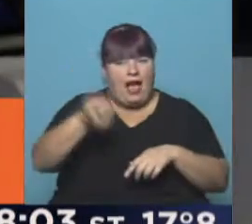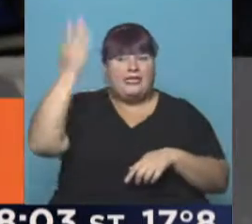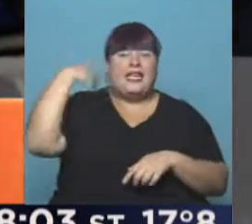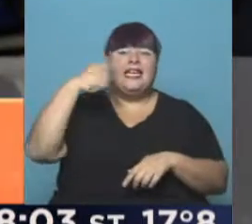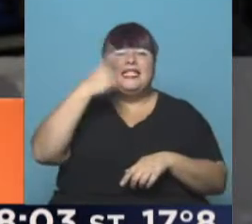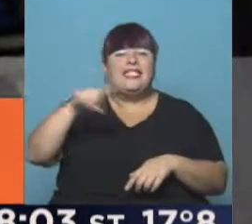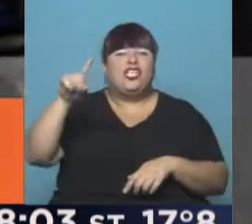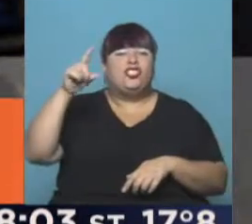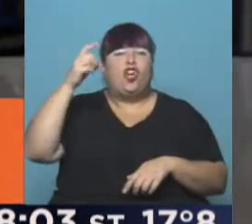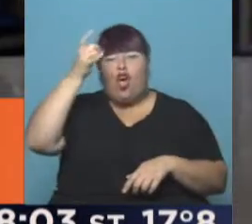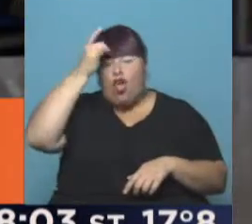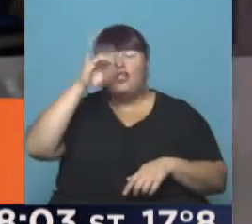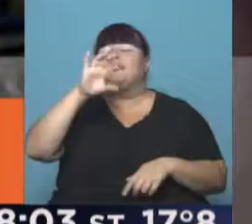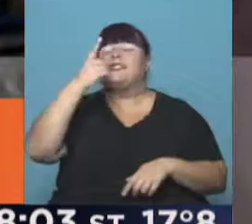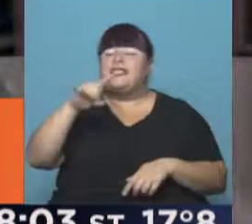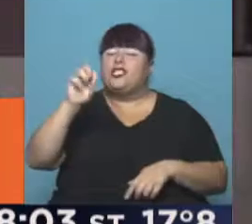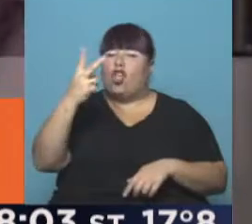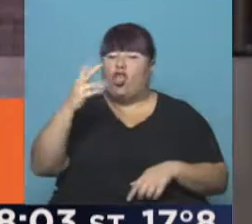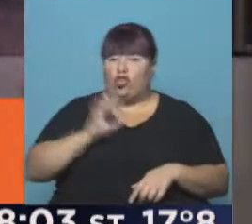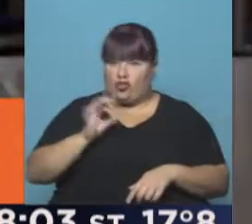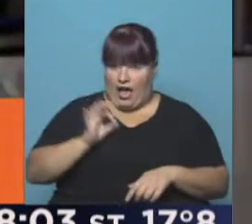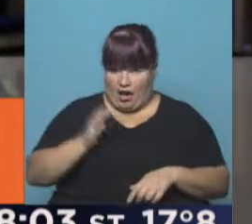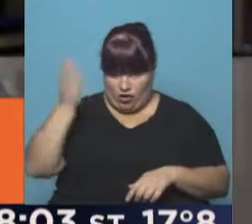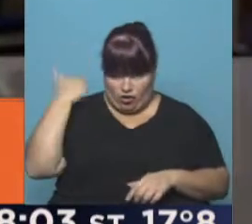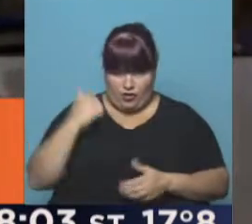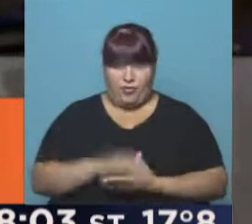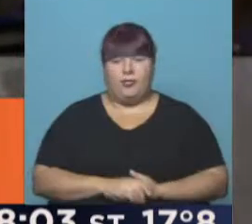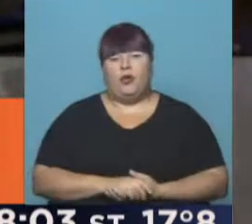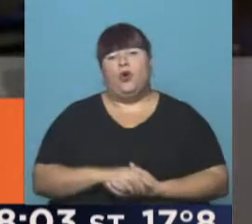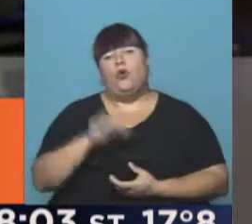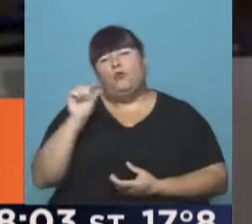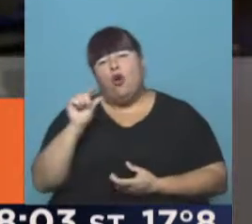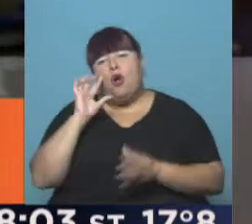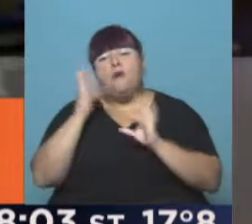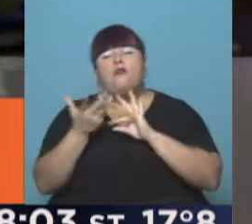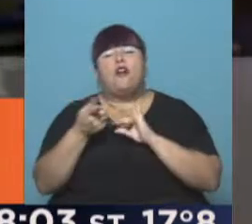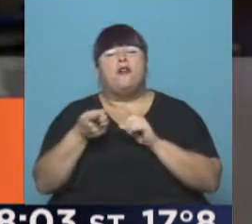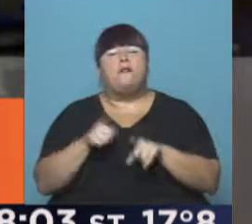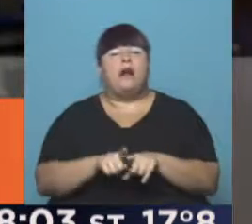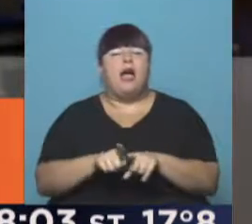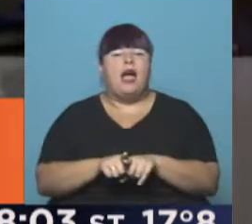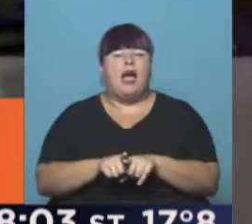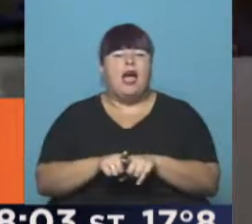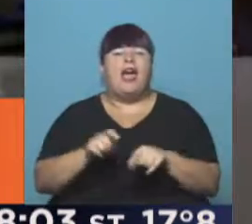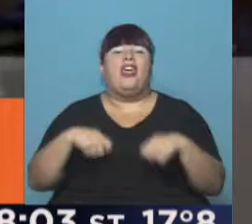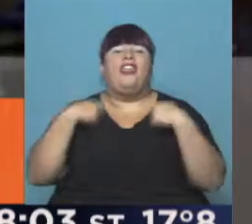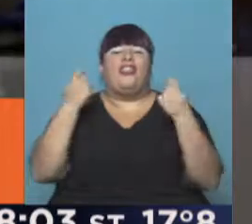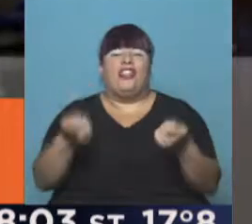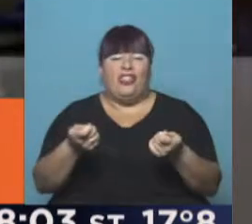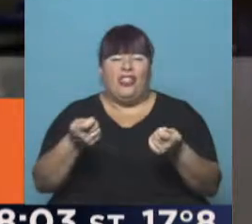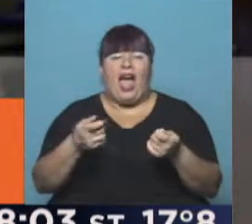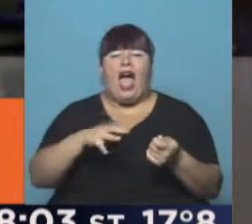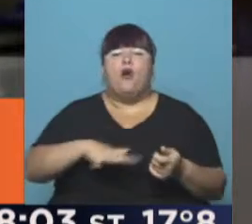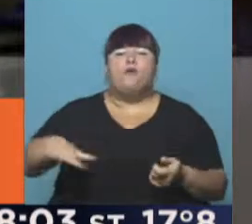110 102 años un poco simboliza el devolver todo lo